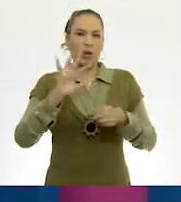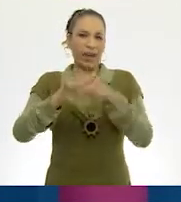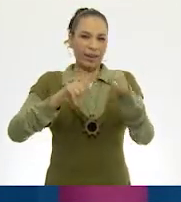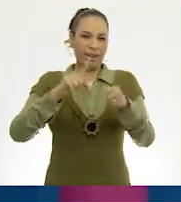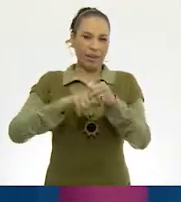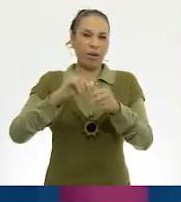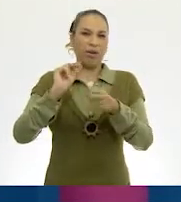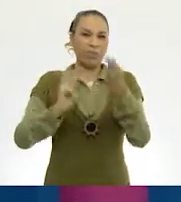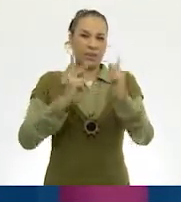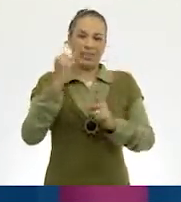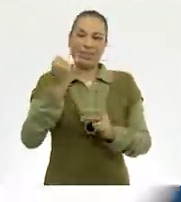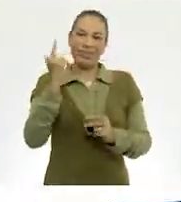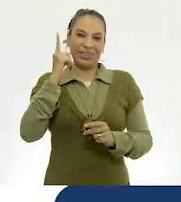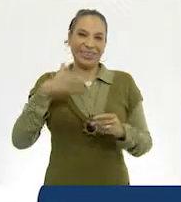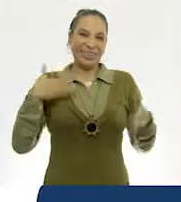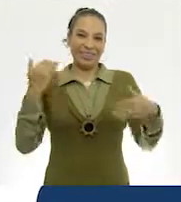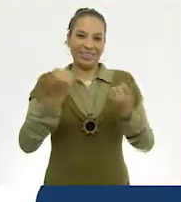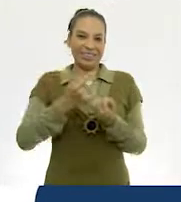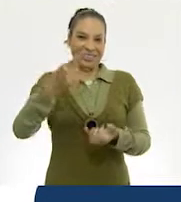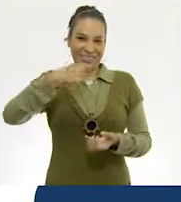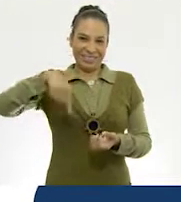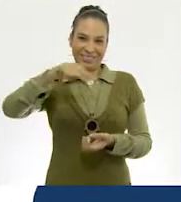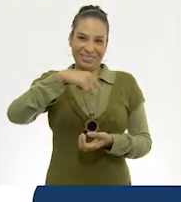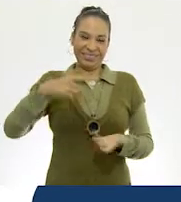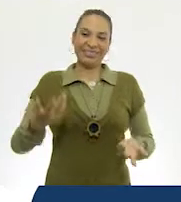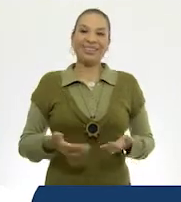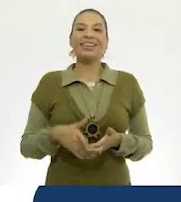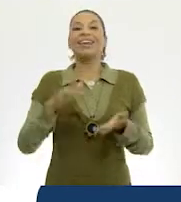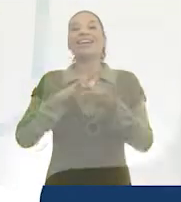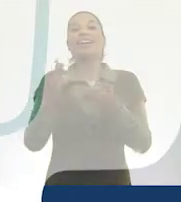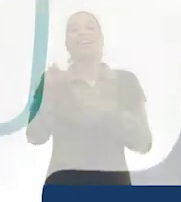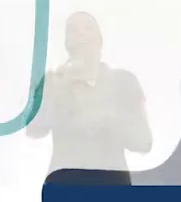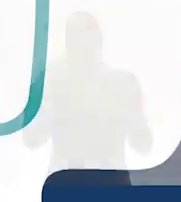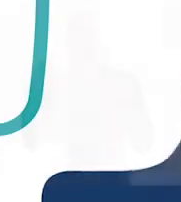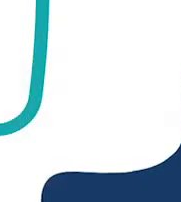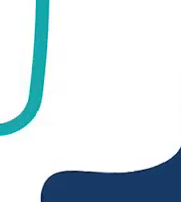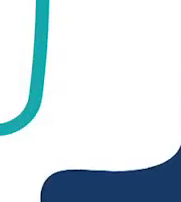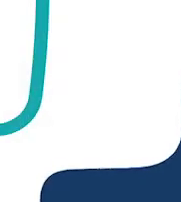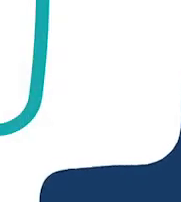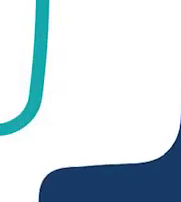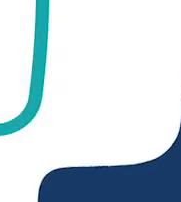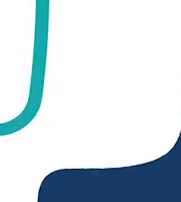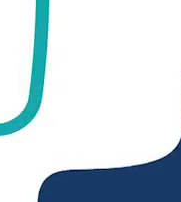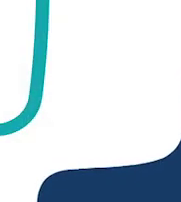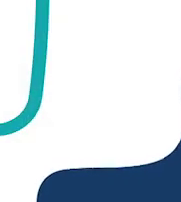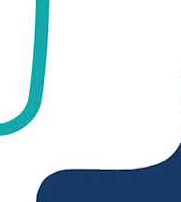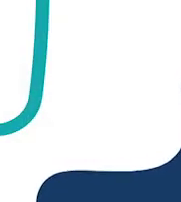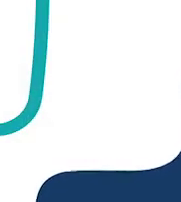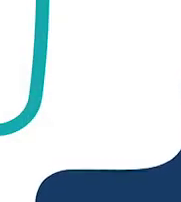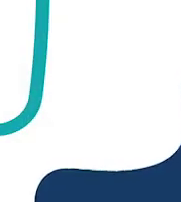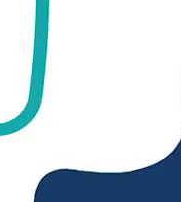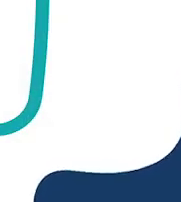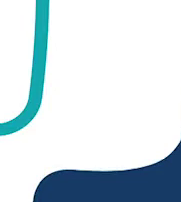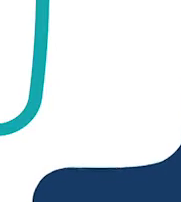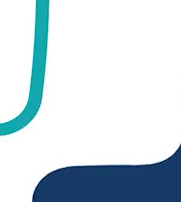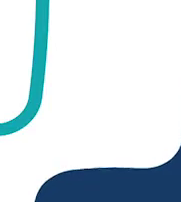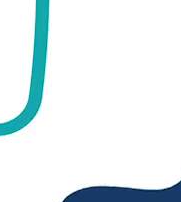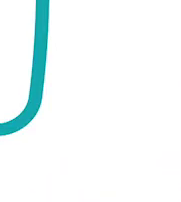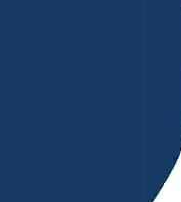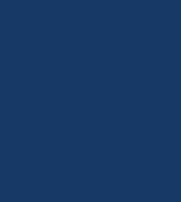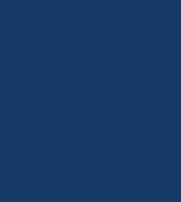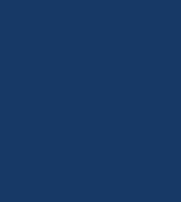hayan disfrutado tanto como Gaby y yo. Vamos a la siguiente materia.